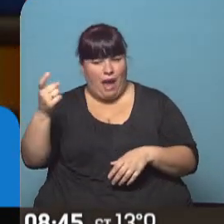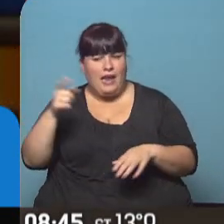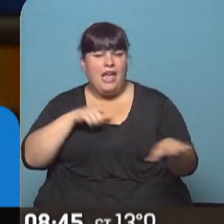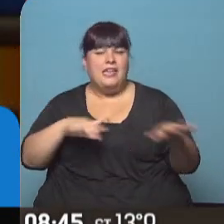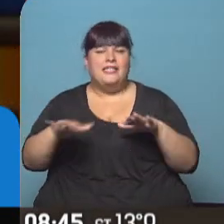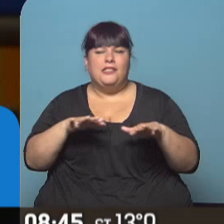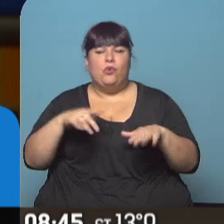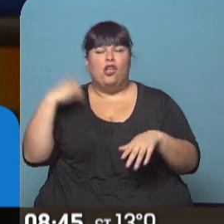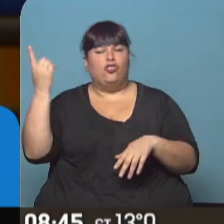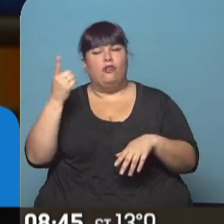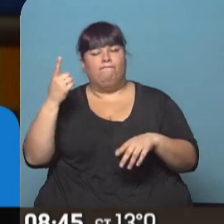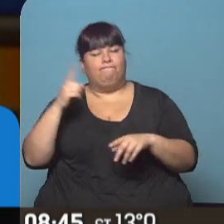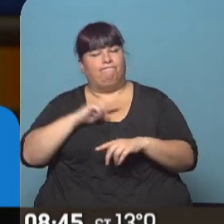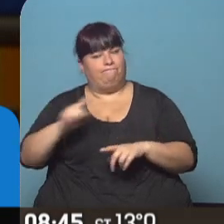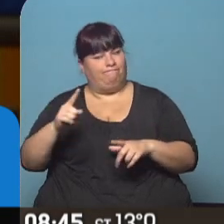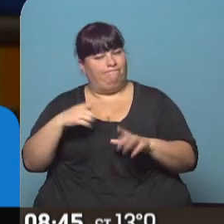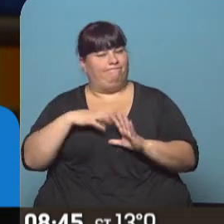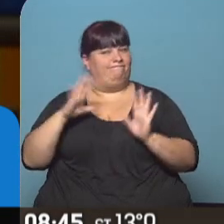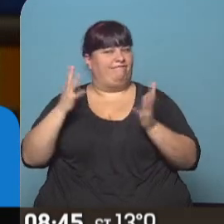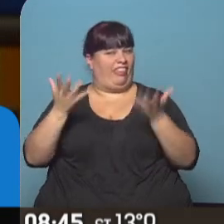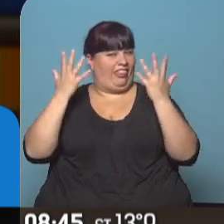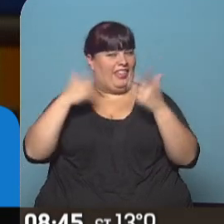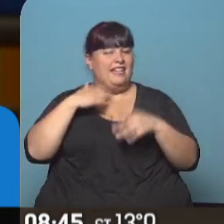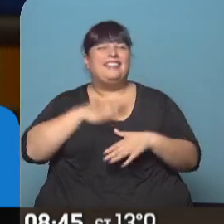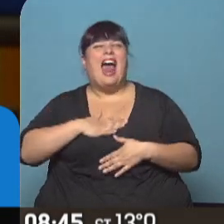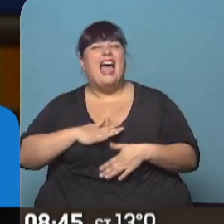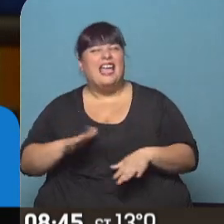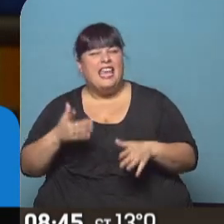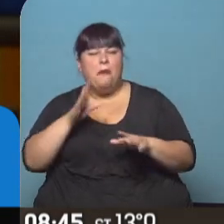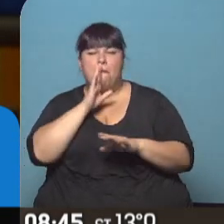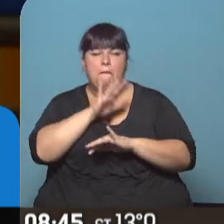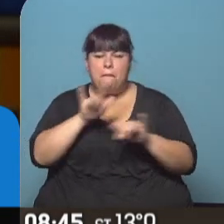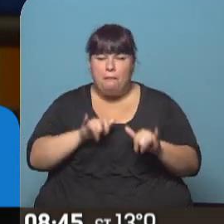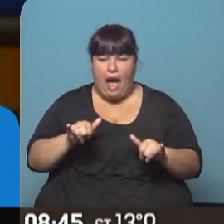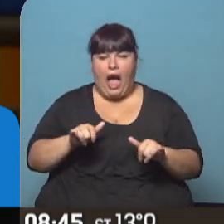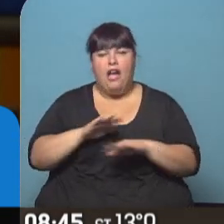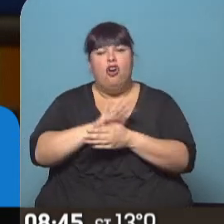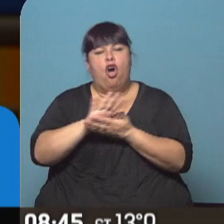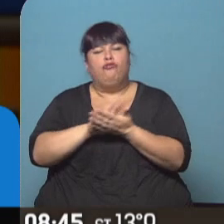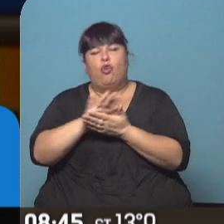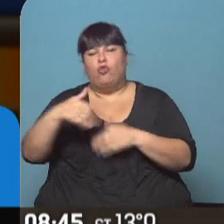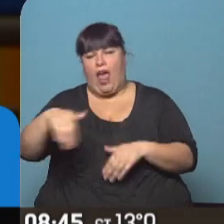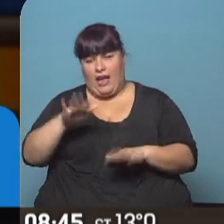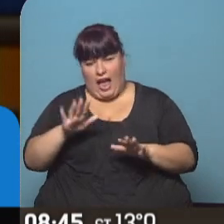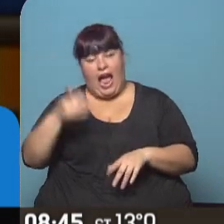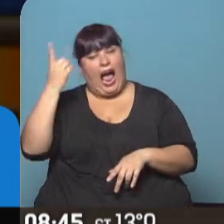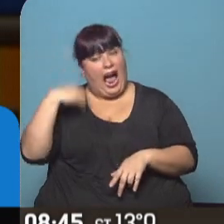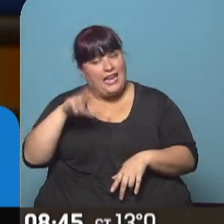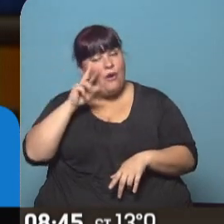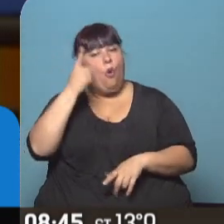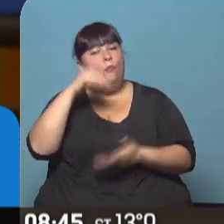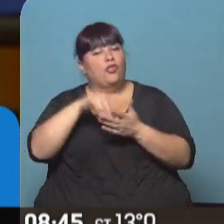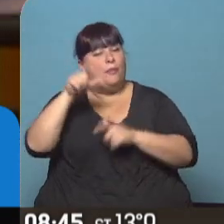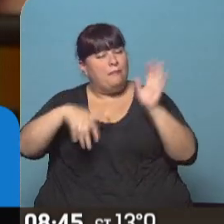escenario que muchos no se animaban a verlo. Es decir, de tranquilidad, de serenidad y de orden en las calles. Ayer vimos más de 1